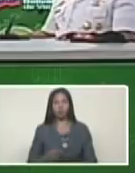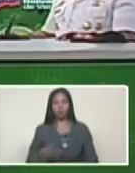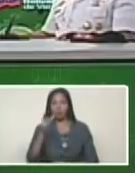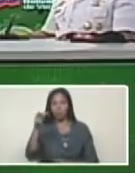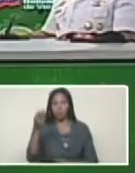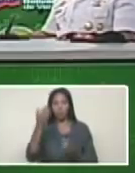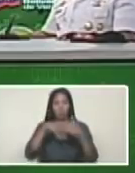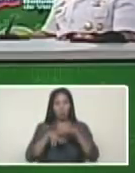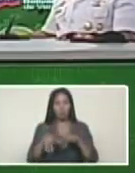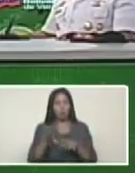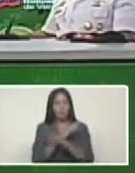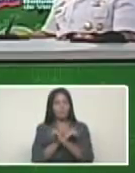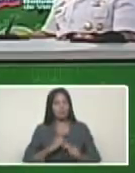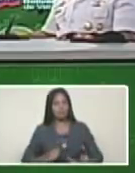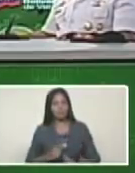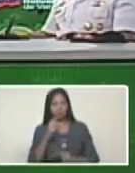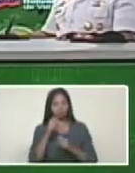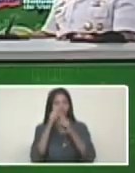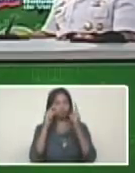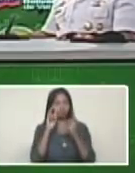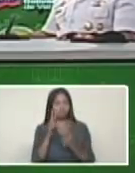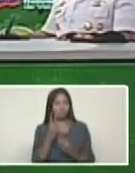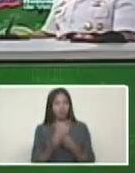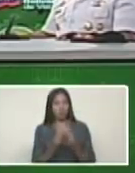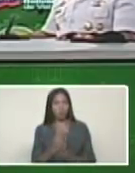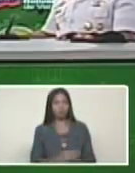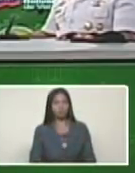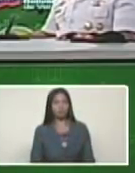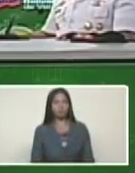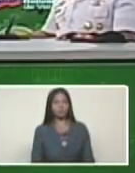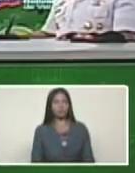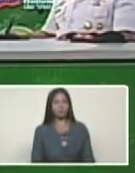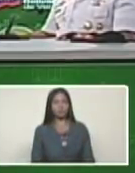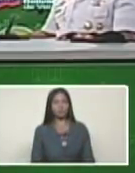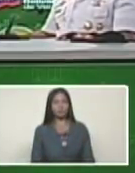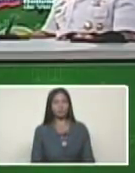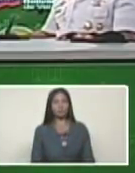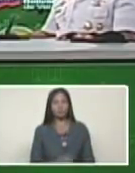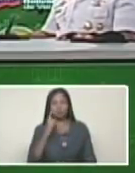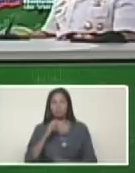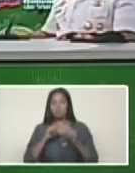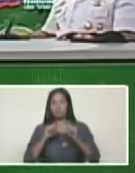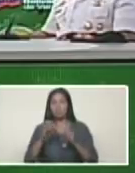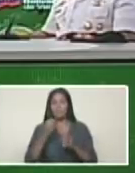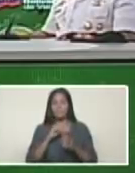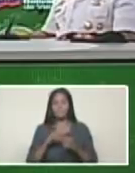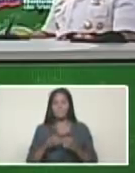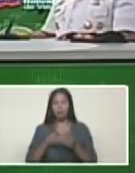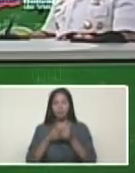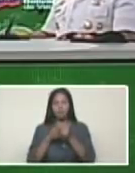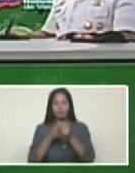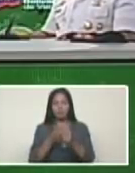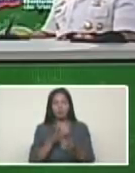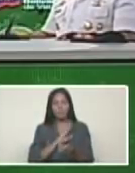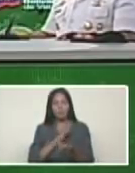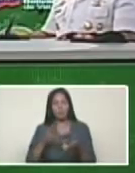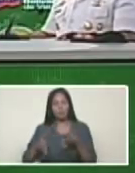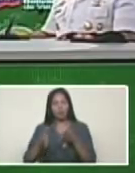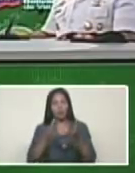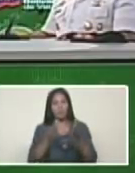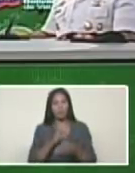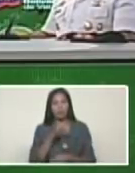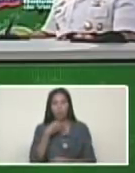cívico-militar. Impresionante. Así que continuemos en ese legado, en ese camino.